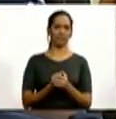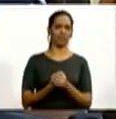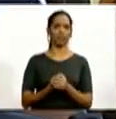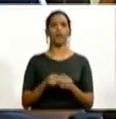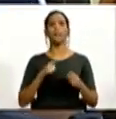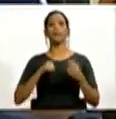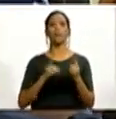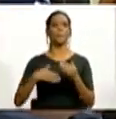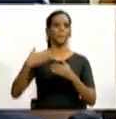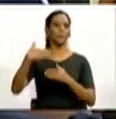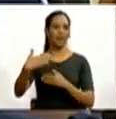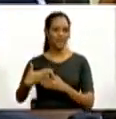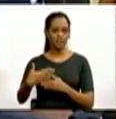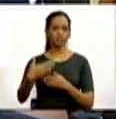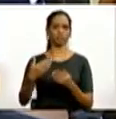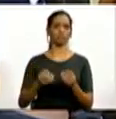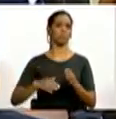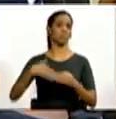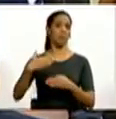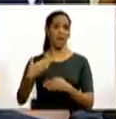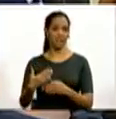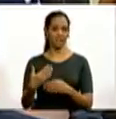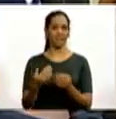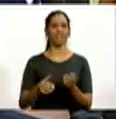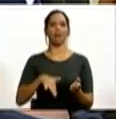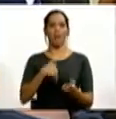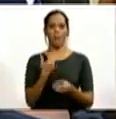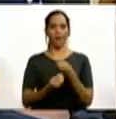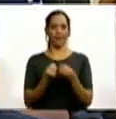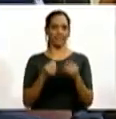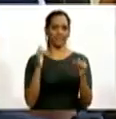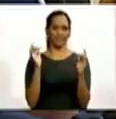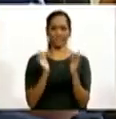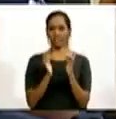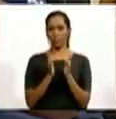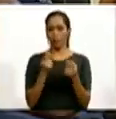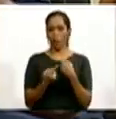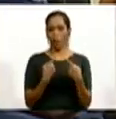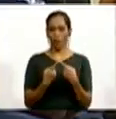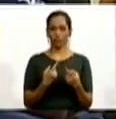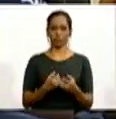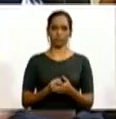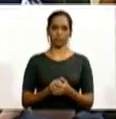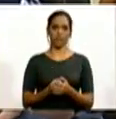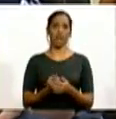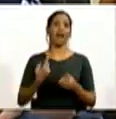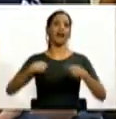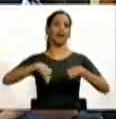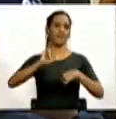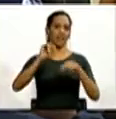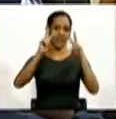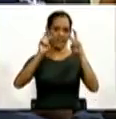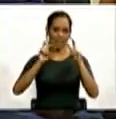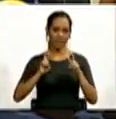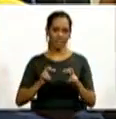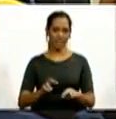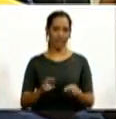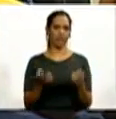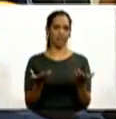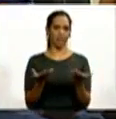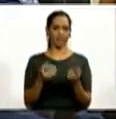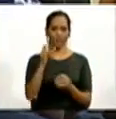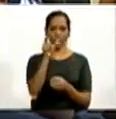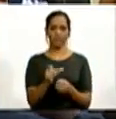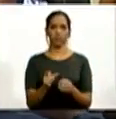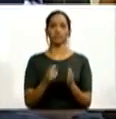Pero más allá de eso, es para poder hacer también este tipo de cosas. O sea, habría que revisar cada vez que salen uno de estos tipos si